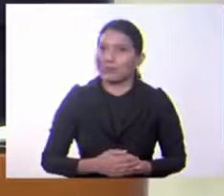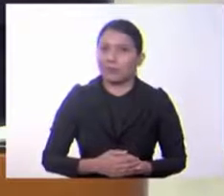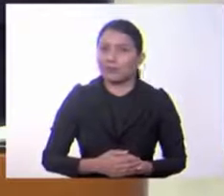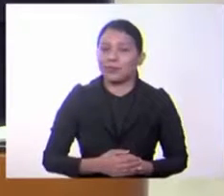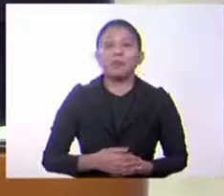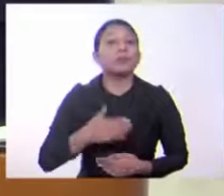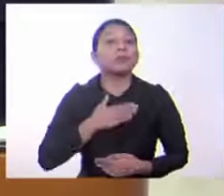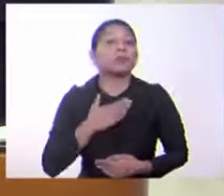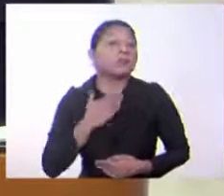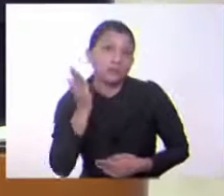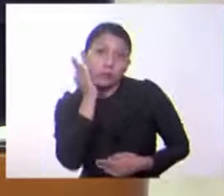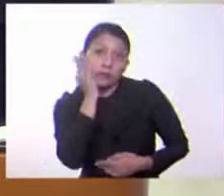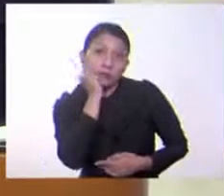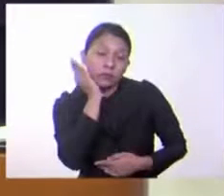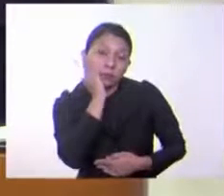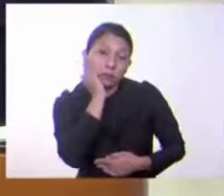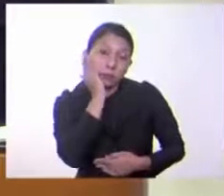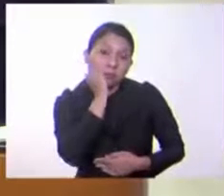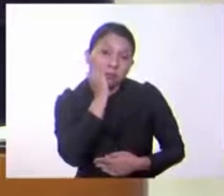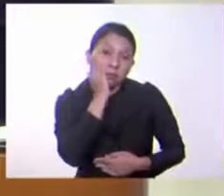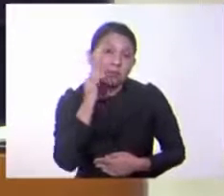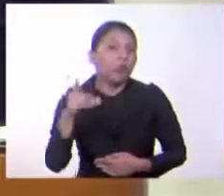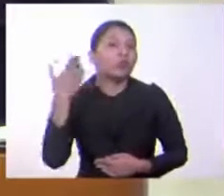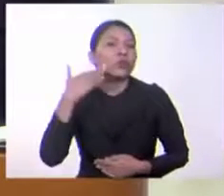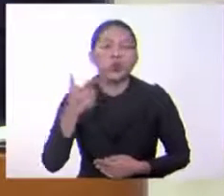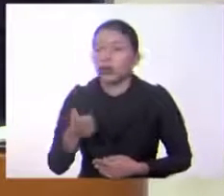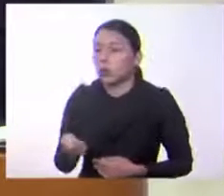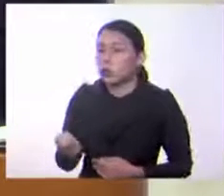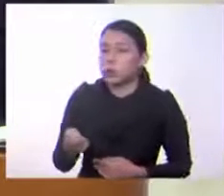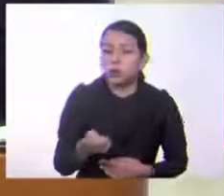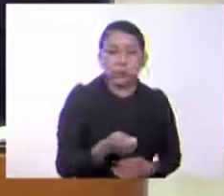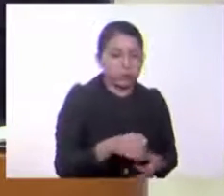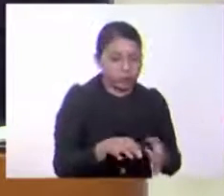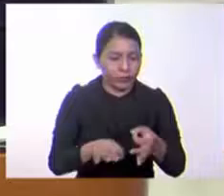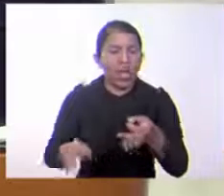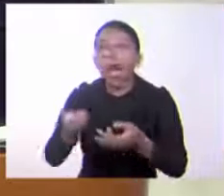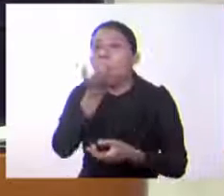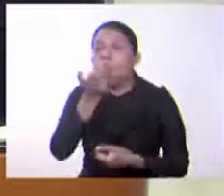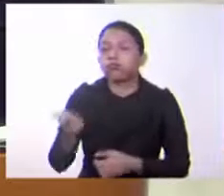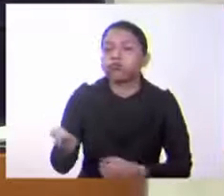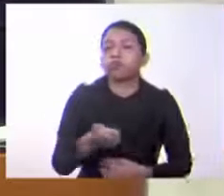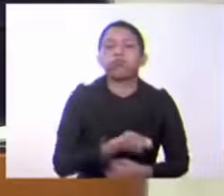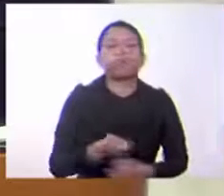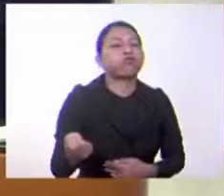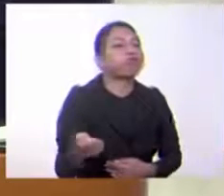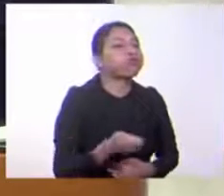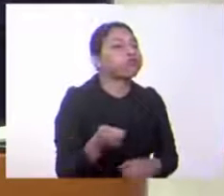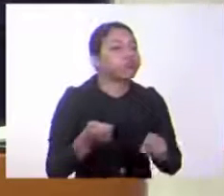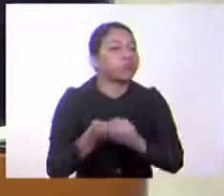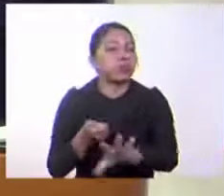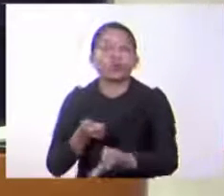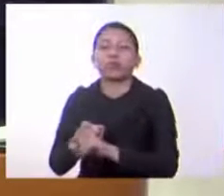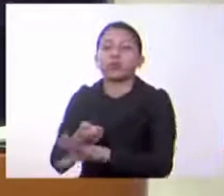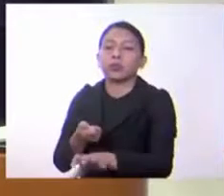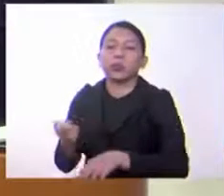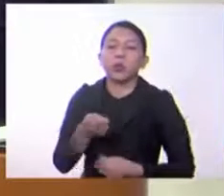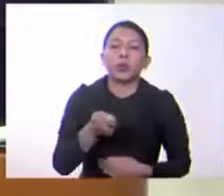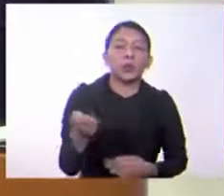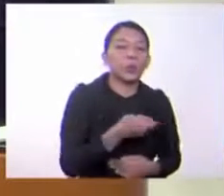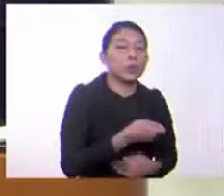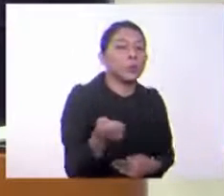madre, como riega, tiene sus plantas, riega sus plantas y pues moja el